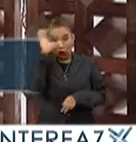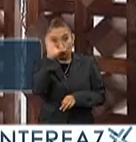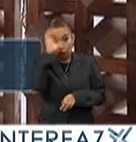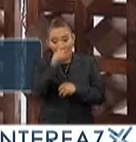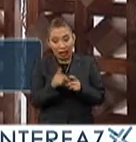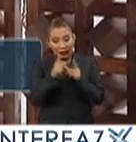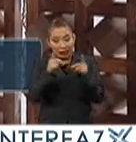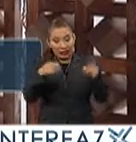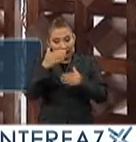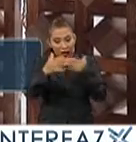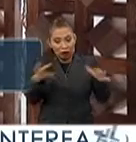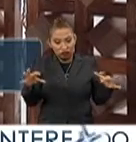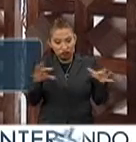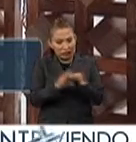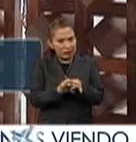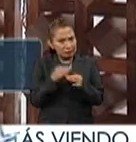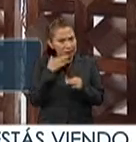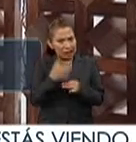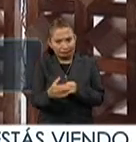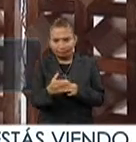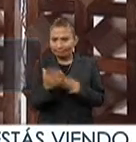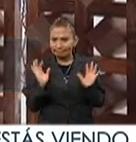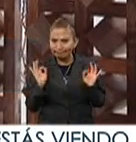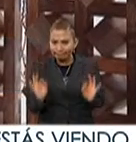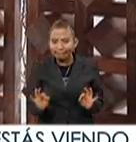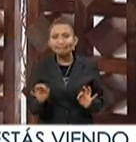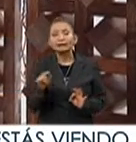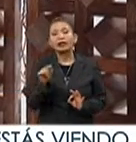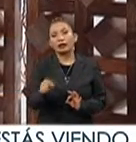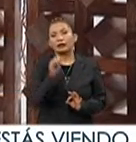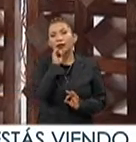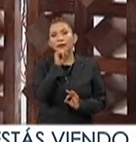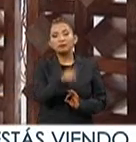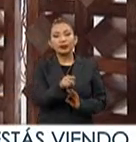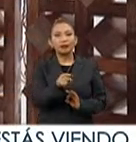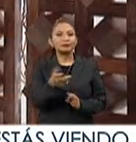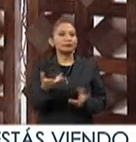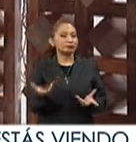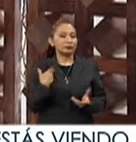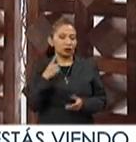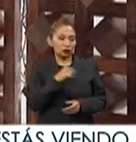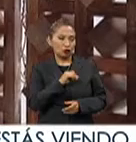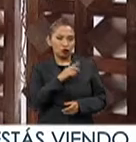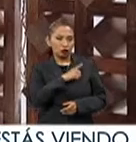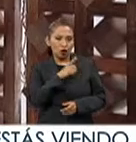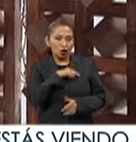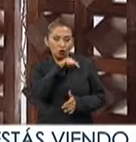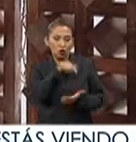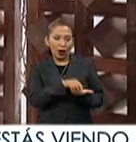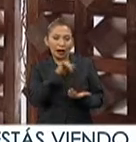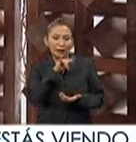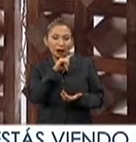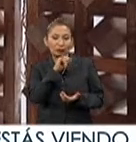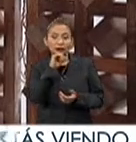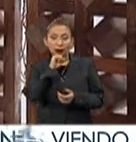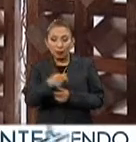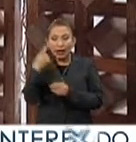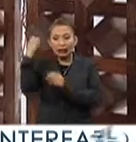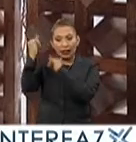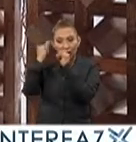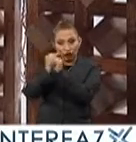el desarrollo están perfectamente en diálogo y donde además, no solamente en el espacio iberoamericano, sino en la agenda